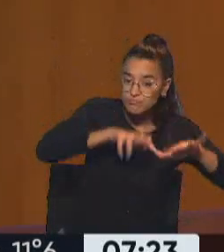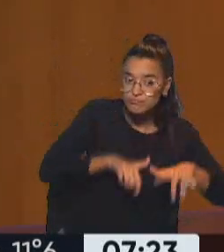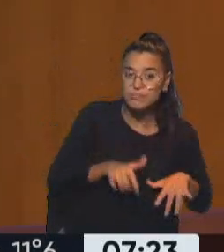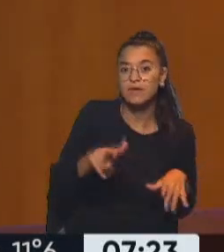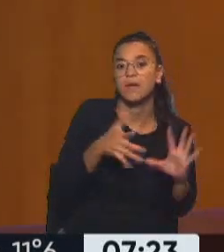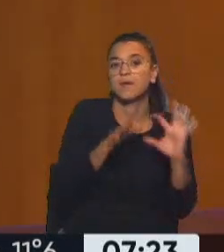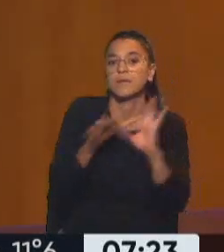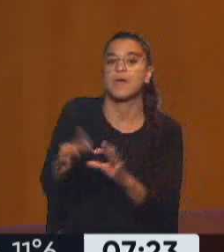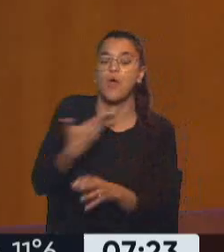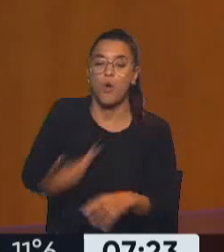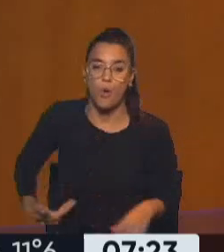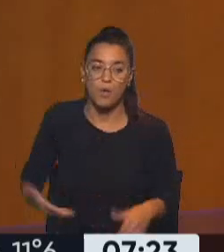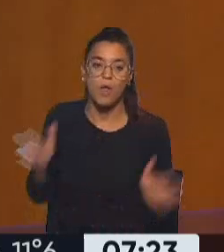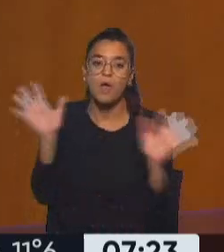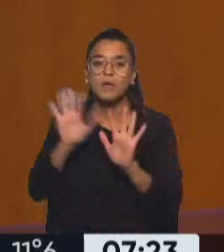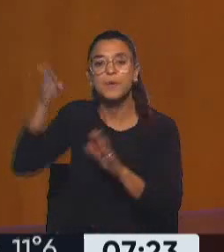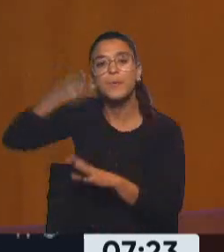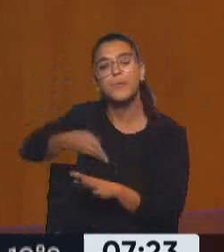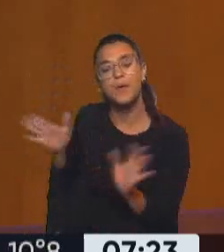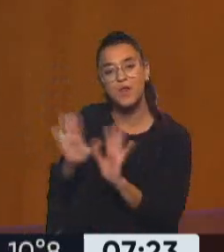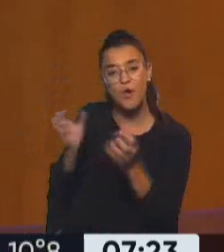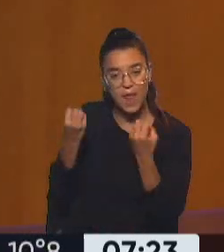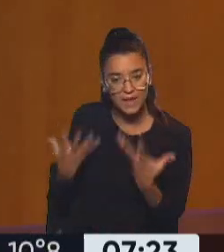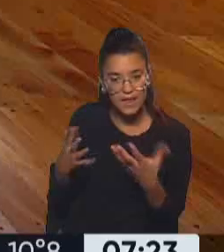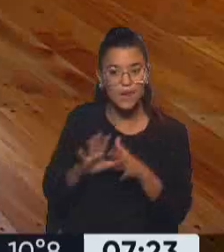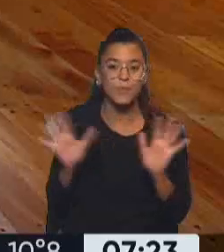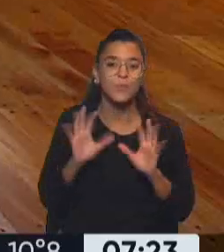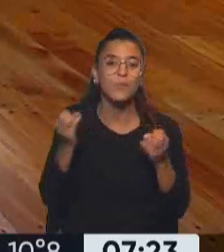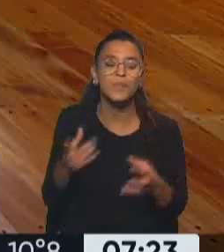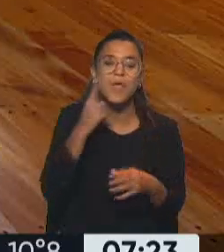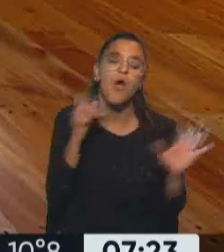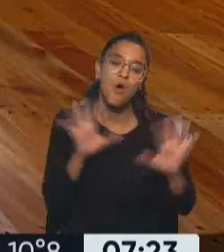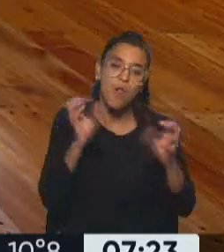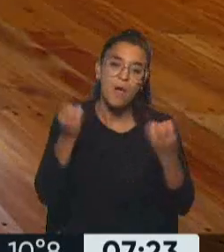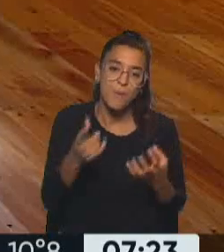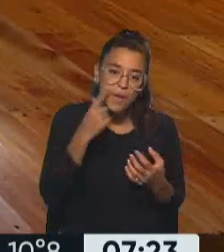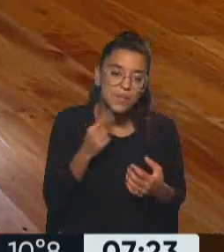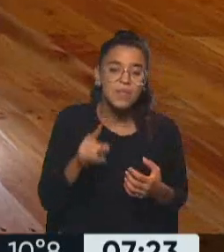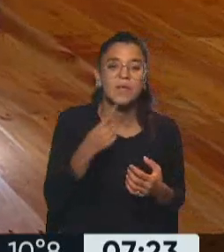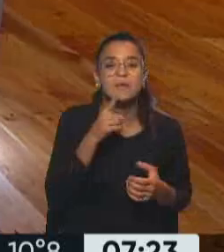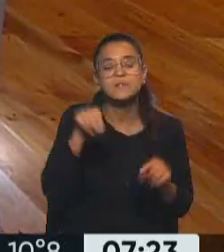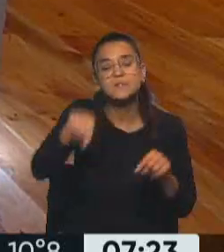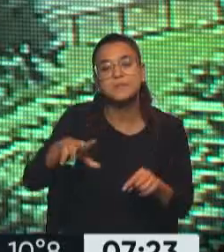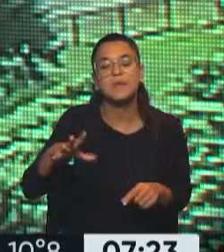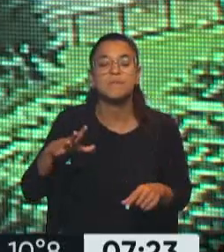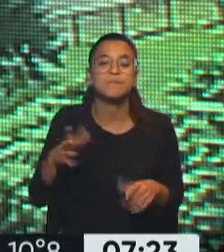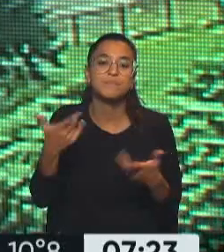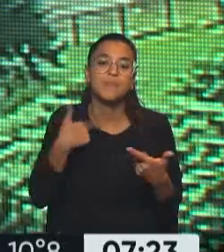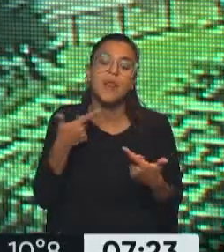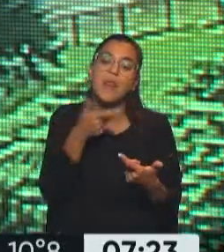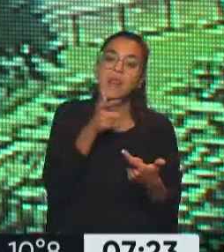afín al gobierno. Y para hablar de este tema ya saludamos a Verónica Urrela Beitia. ¿Qué tal, Vero? Buen día. Buen día, Silvia. Y sí, claramente apareció la respuesta por parte de